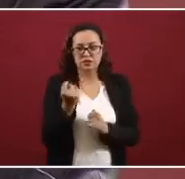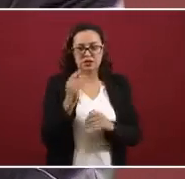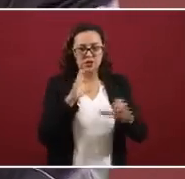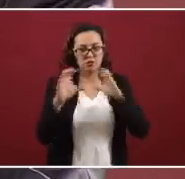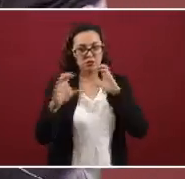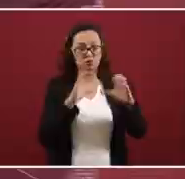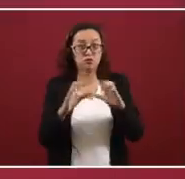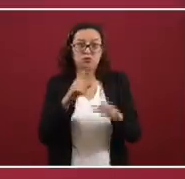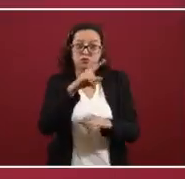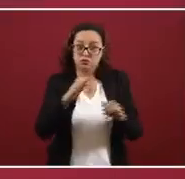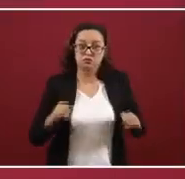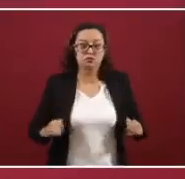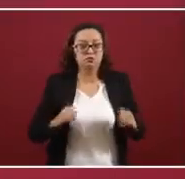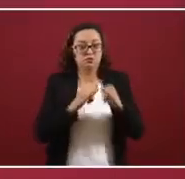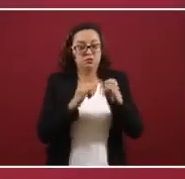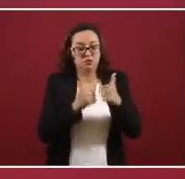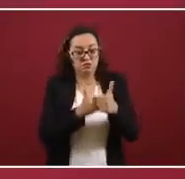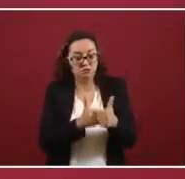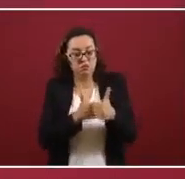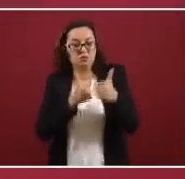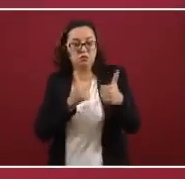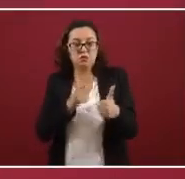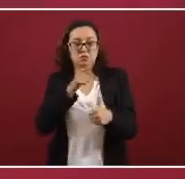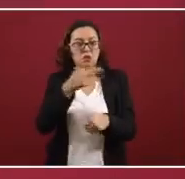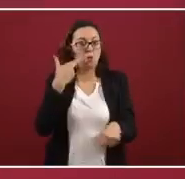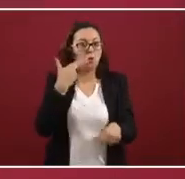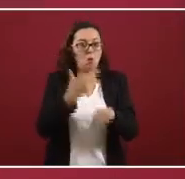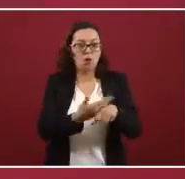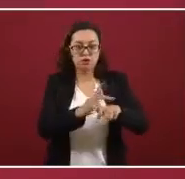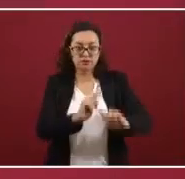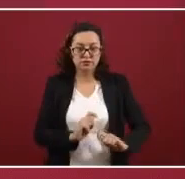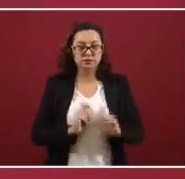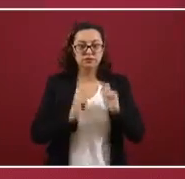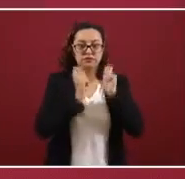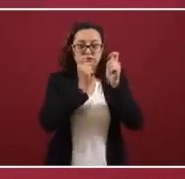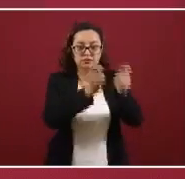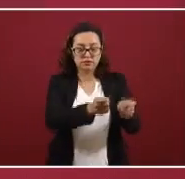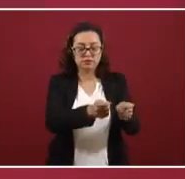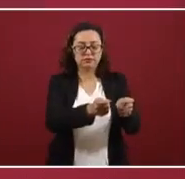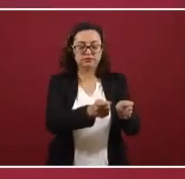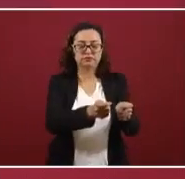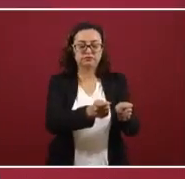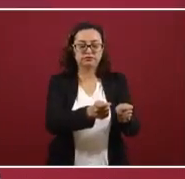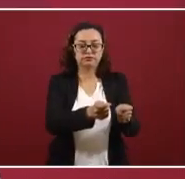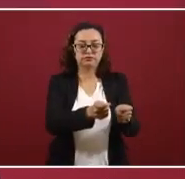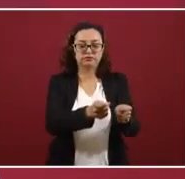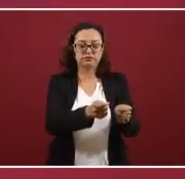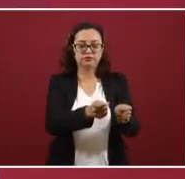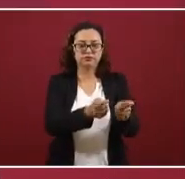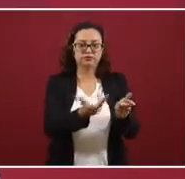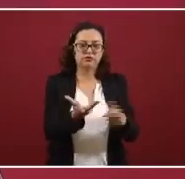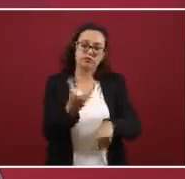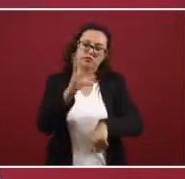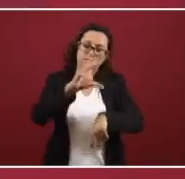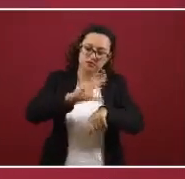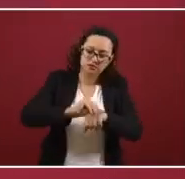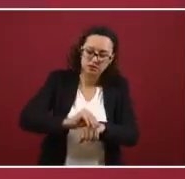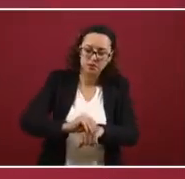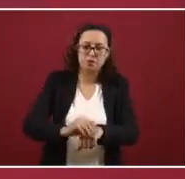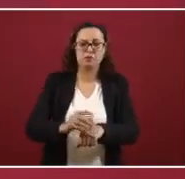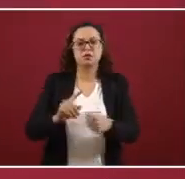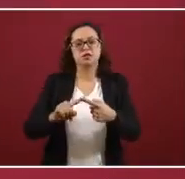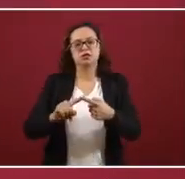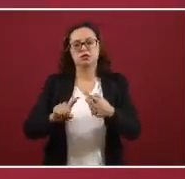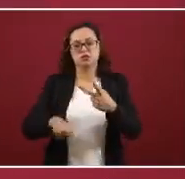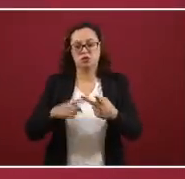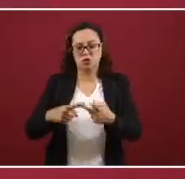autónomo y que es el encargado de otorgar las concesiones